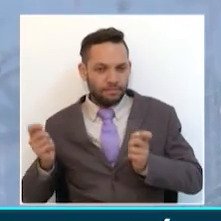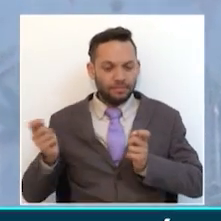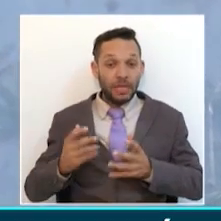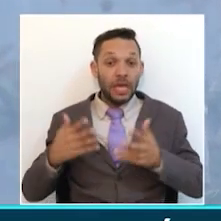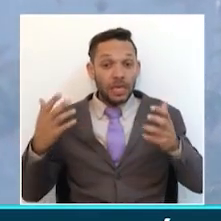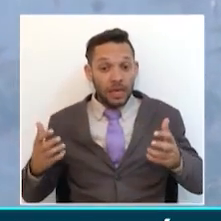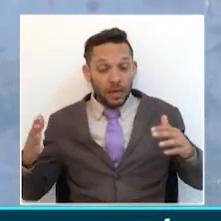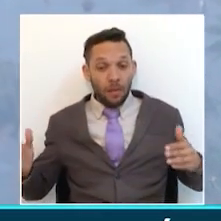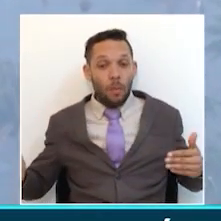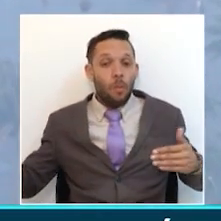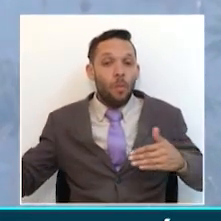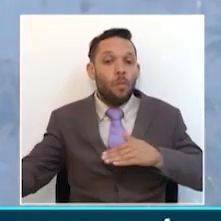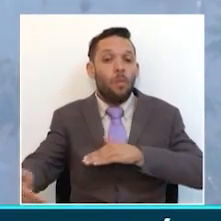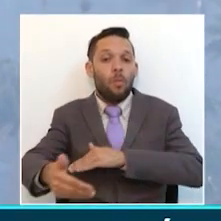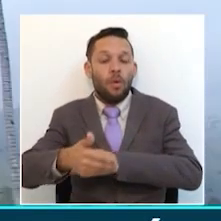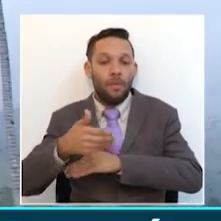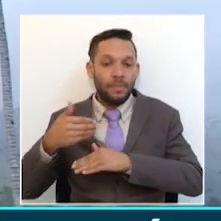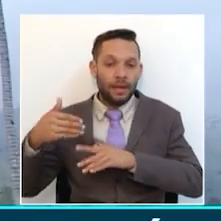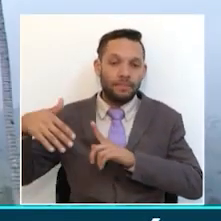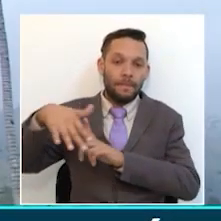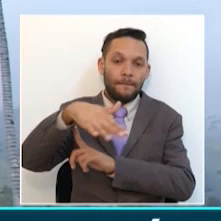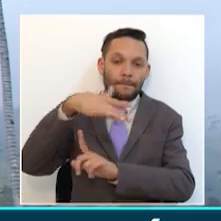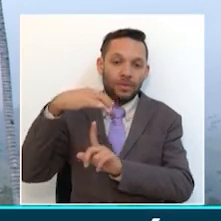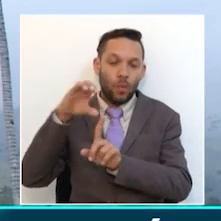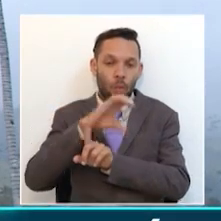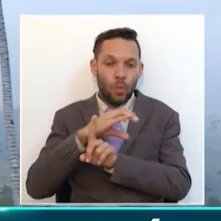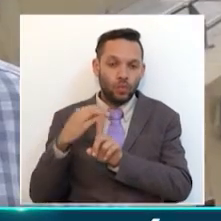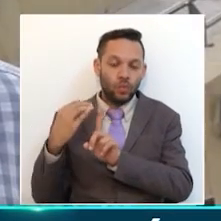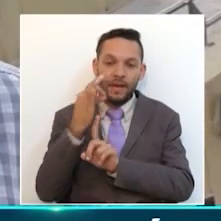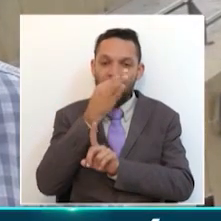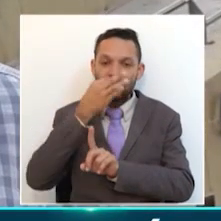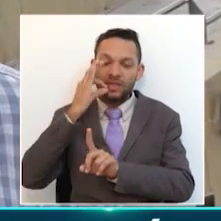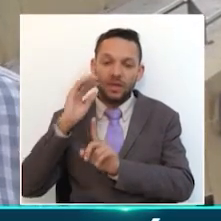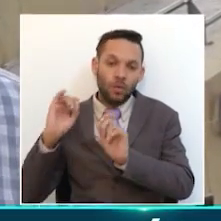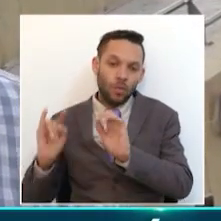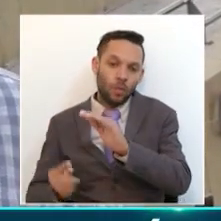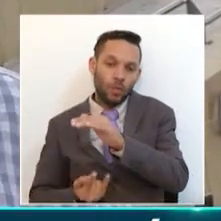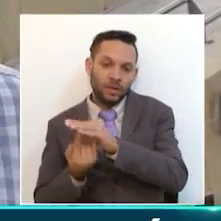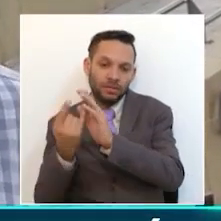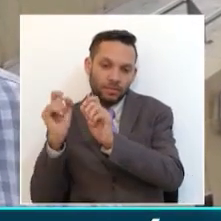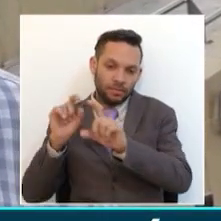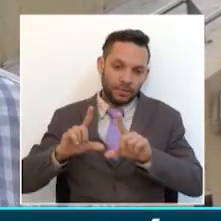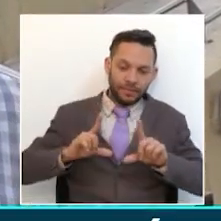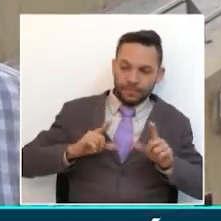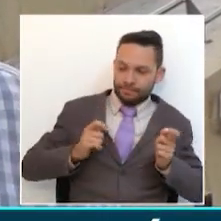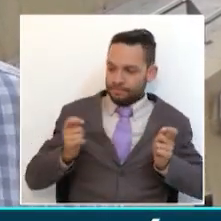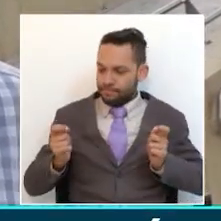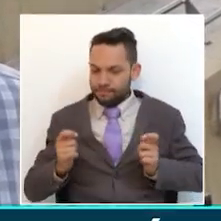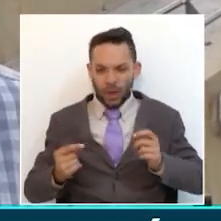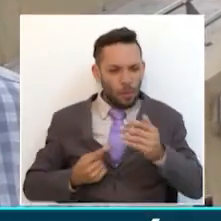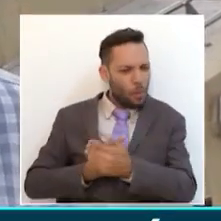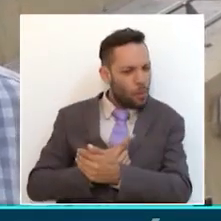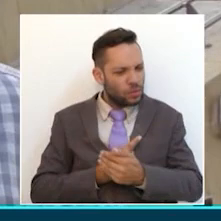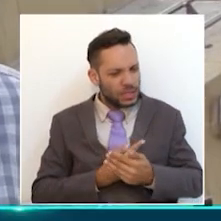de Salento es la declaración de paisaje cultural cafetero de la UNESCO. De modo que es importante blindar el territorio como lo